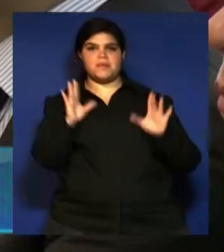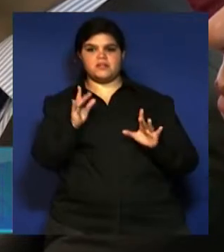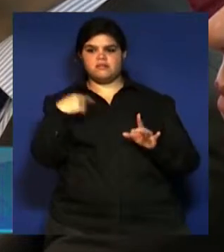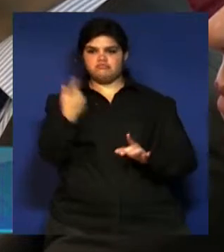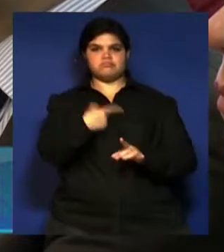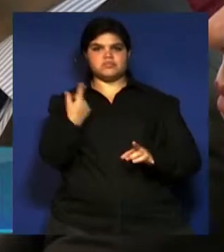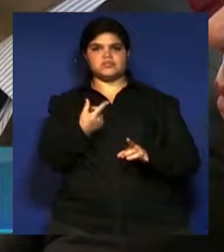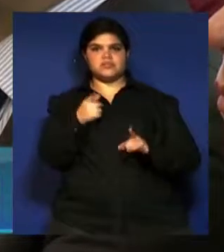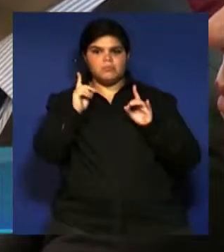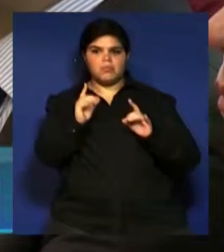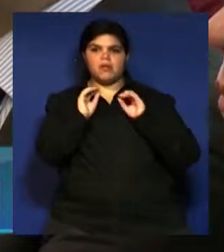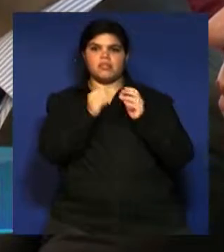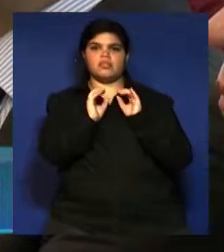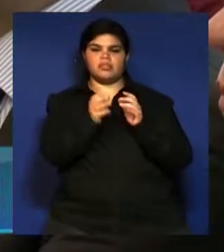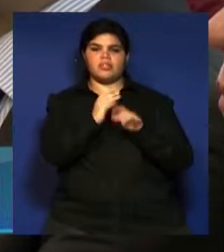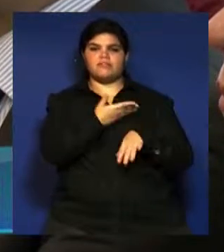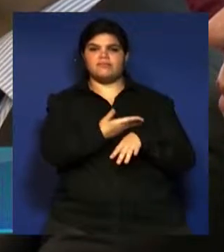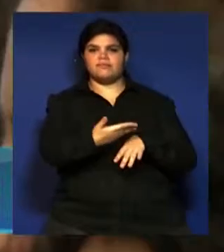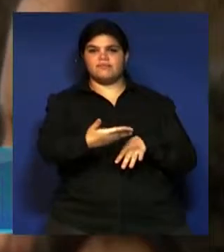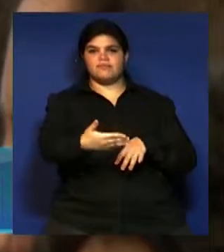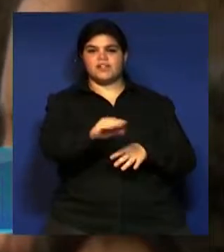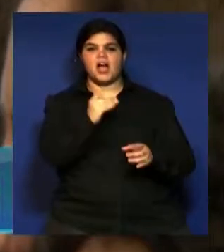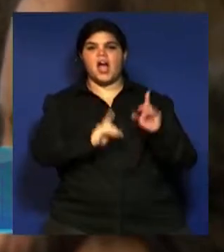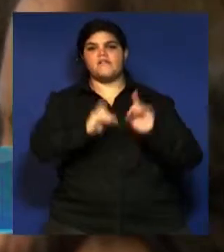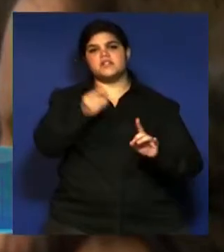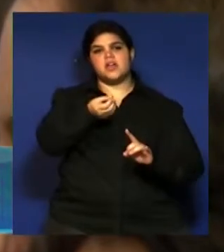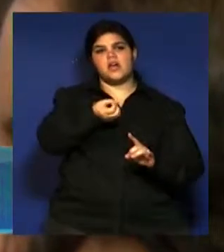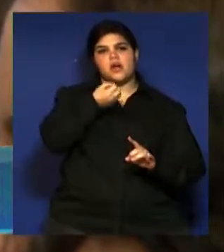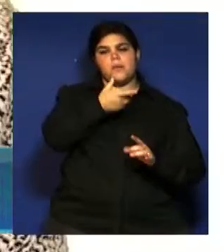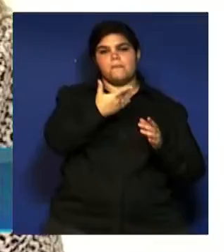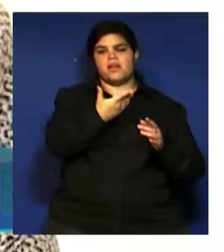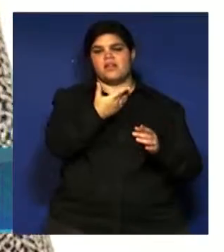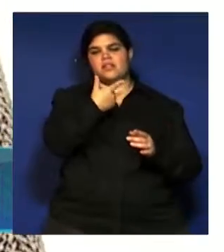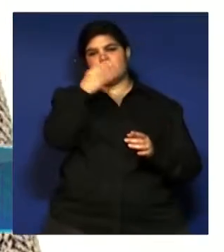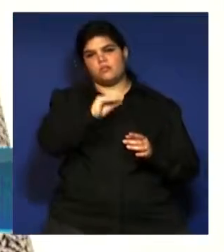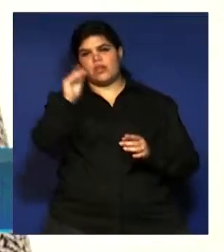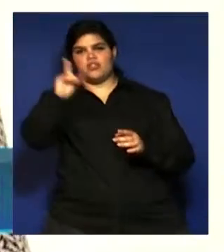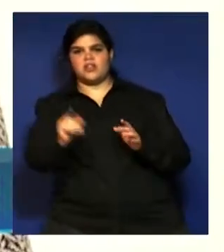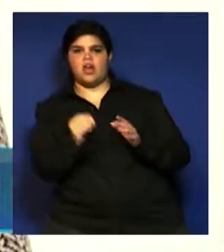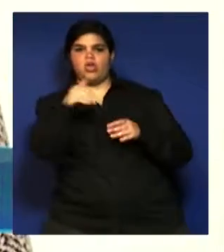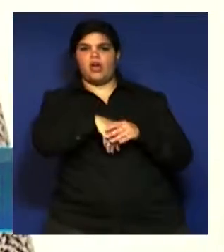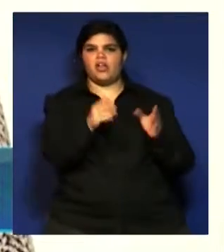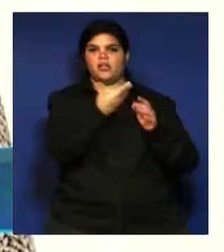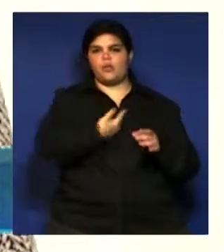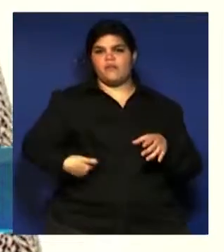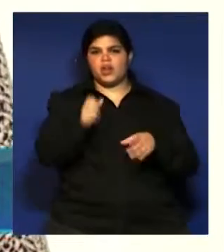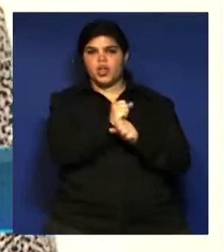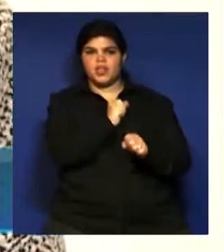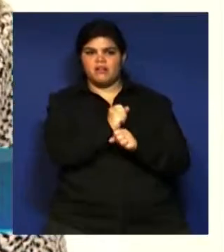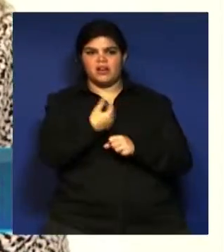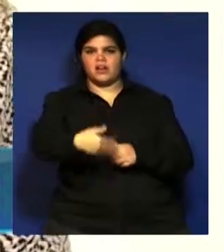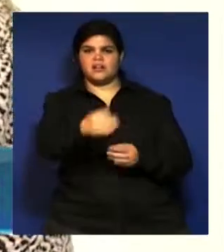discutiendo si los funcionarios deben o no explicar su evolución patrimonial, cuando desde el 99 a nivel nacional